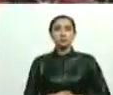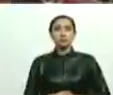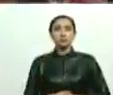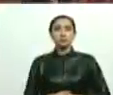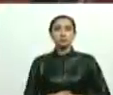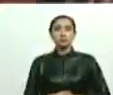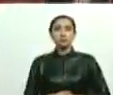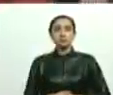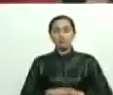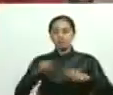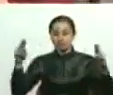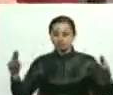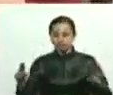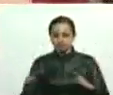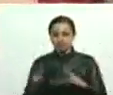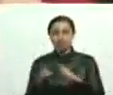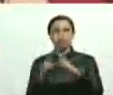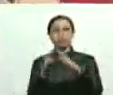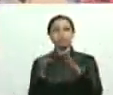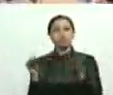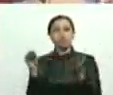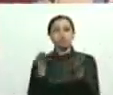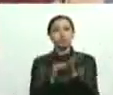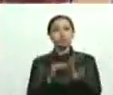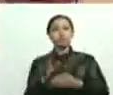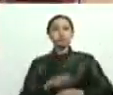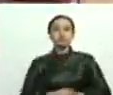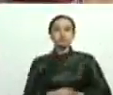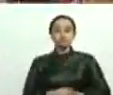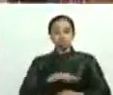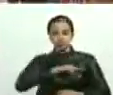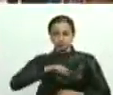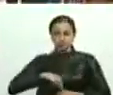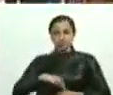Un reencuentro. Para eso vinimos hoy.